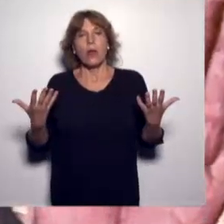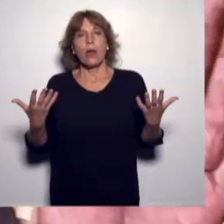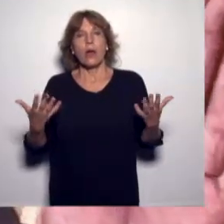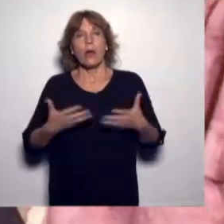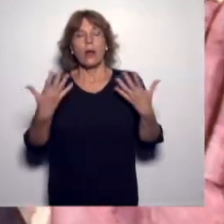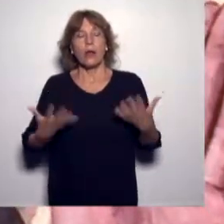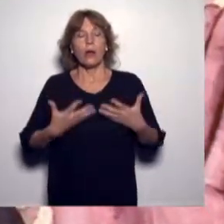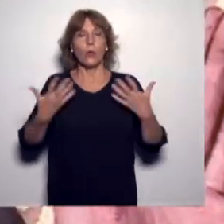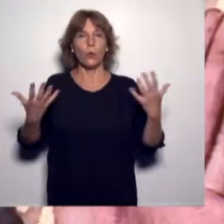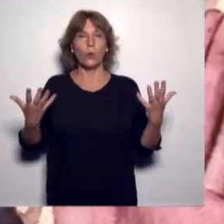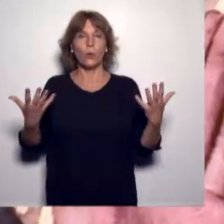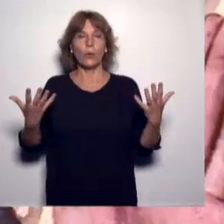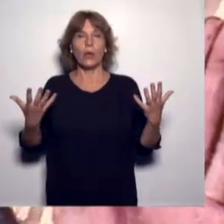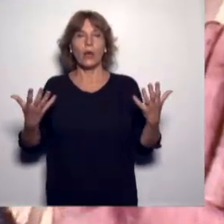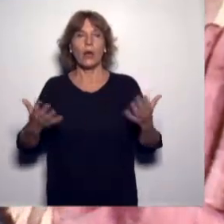Aleluya,